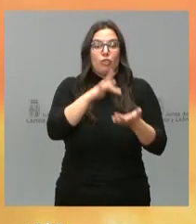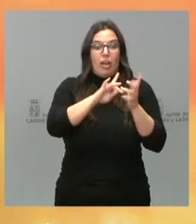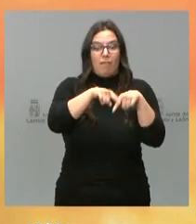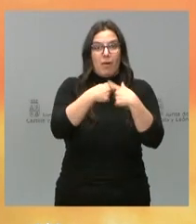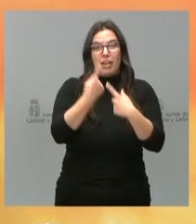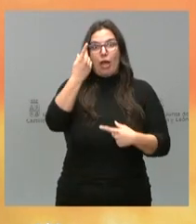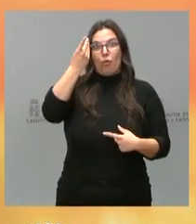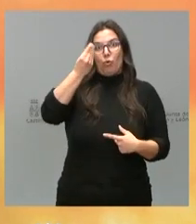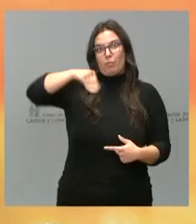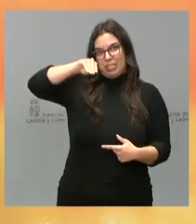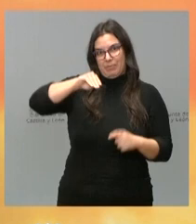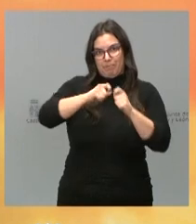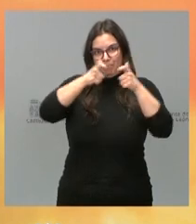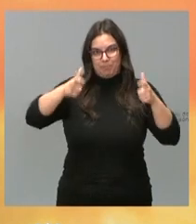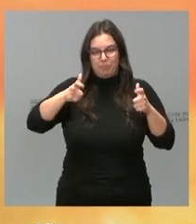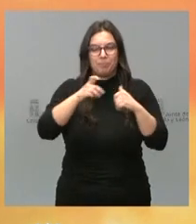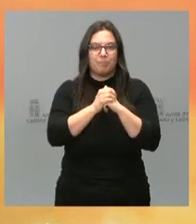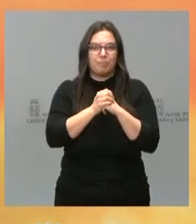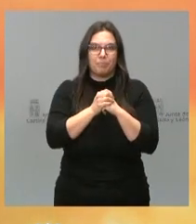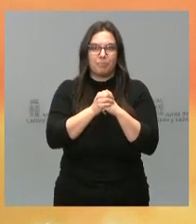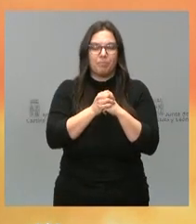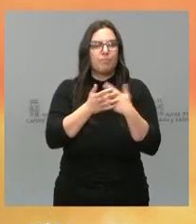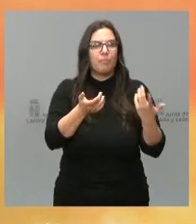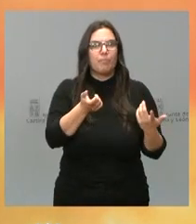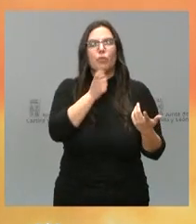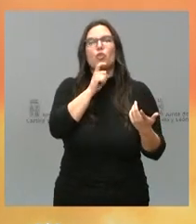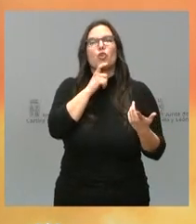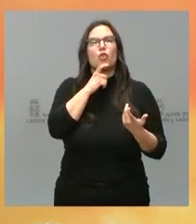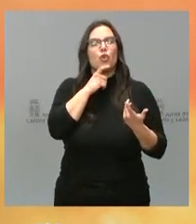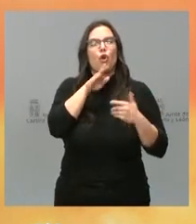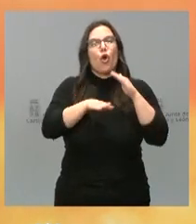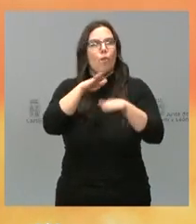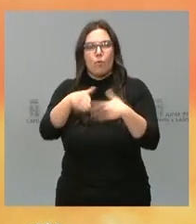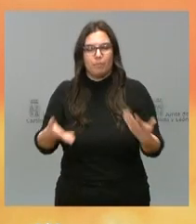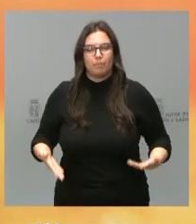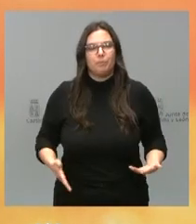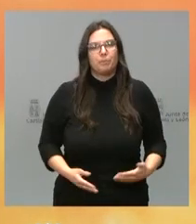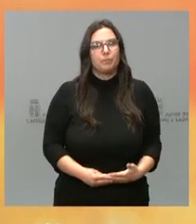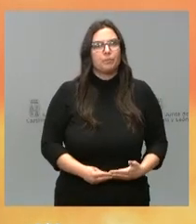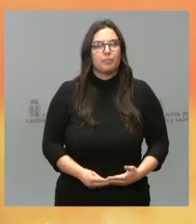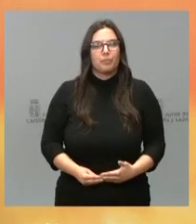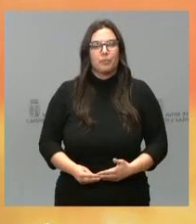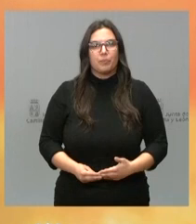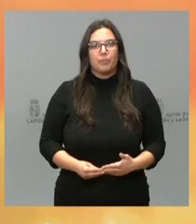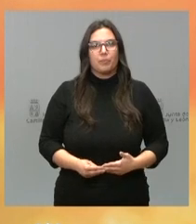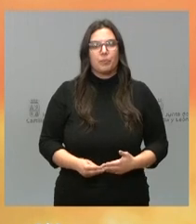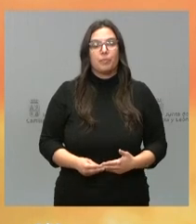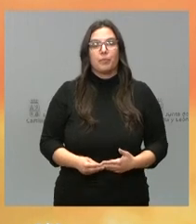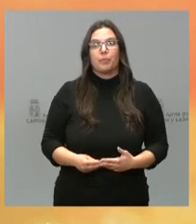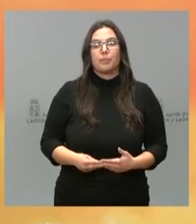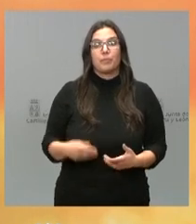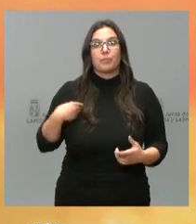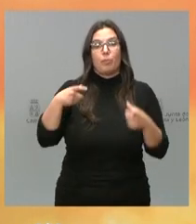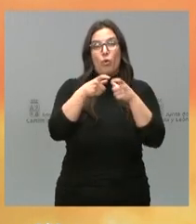miembro a la familia Cómo se va a hacer efectivo este Bono nacimiento